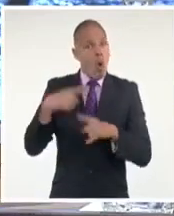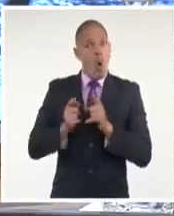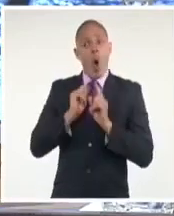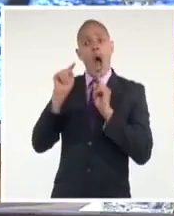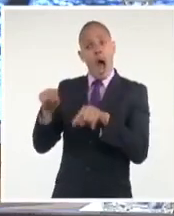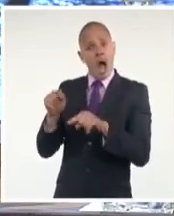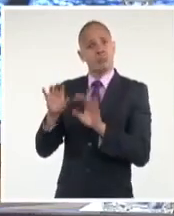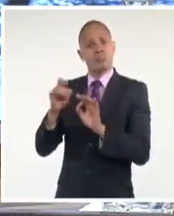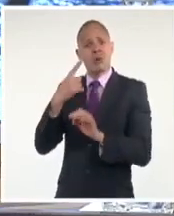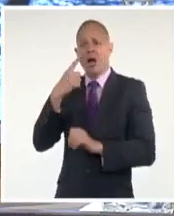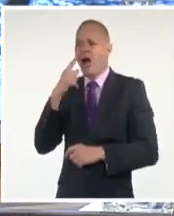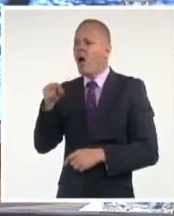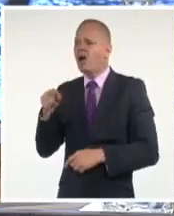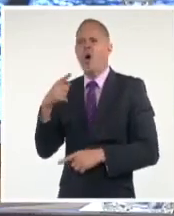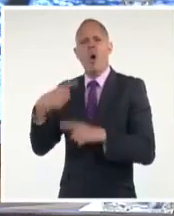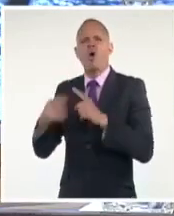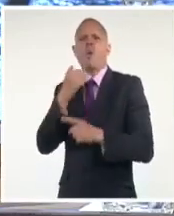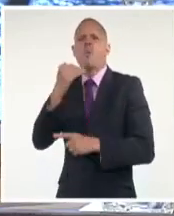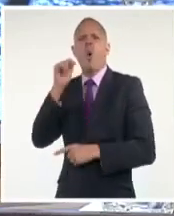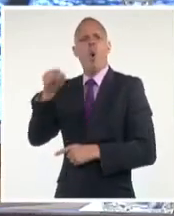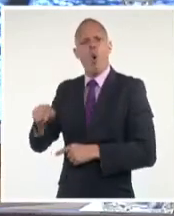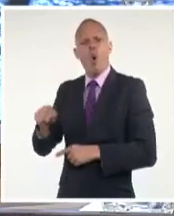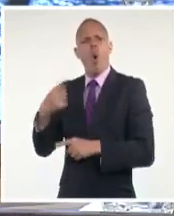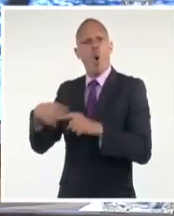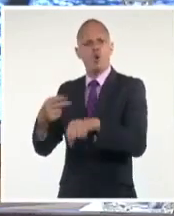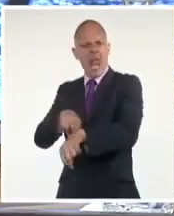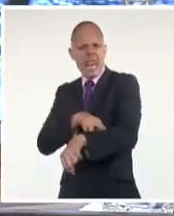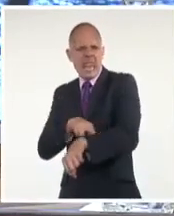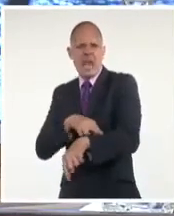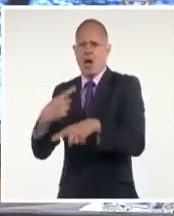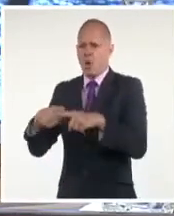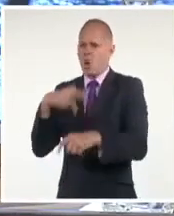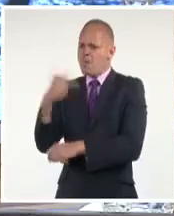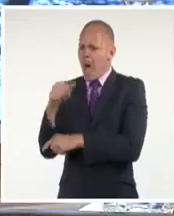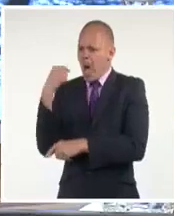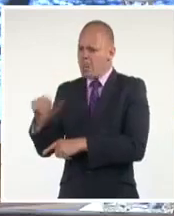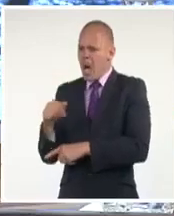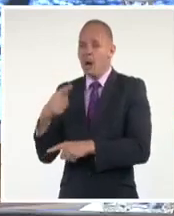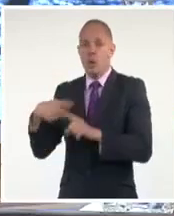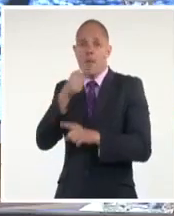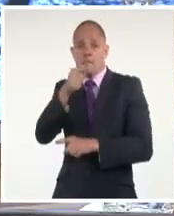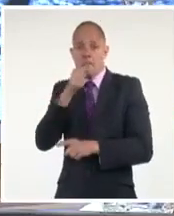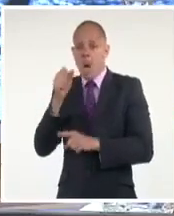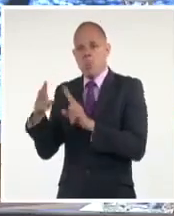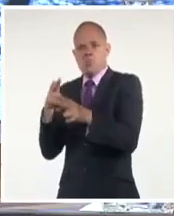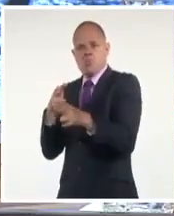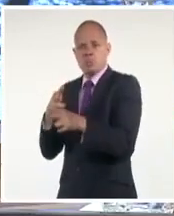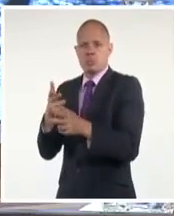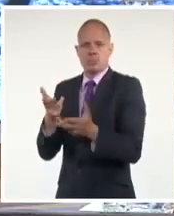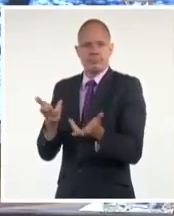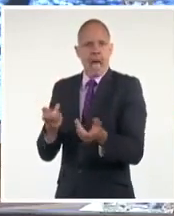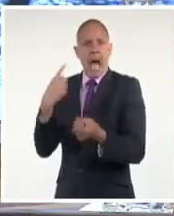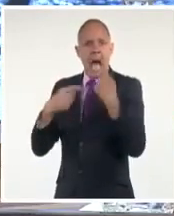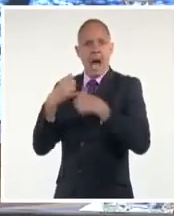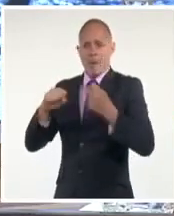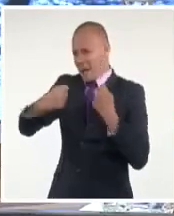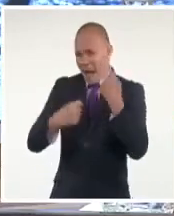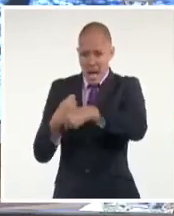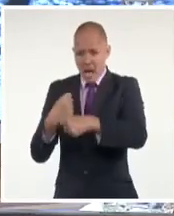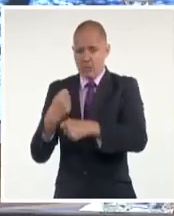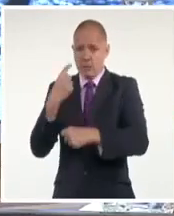Unidos a afrodescendientes, minorías, a periodistas, cientos de ellos lesionados